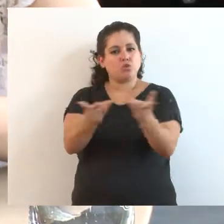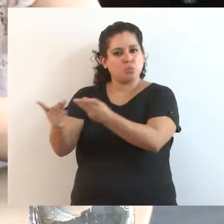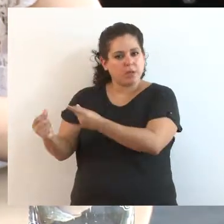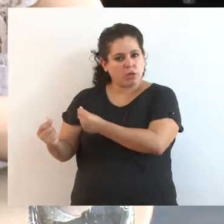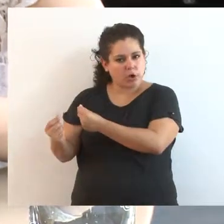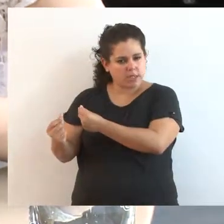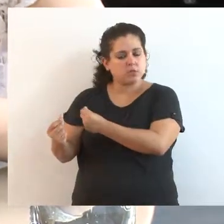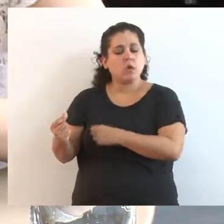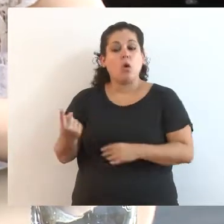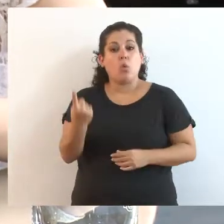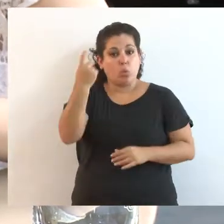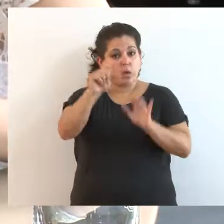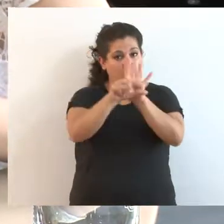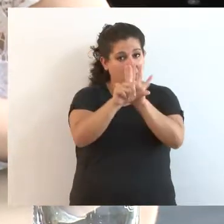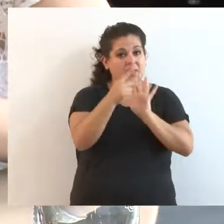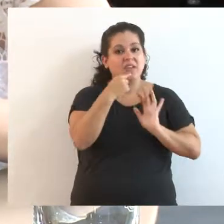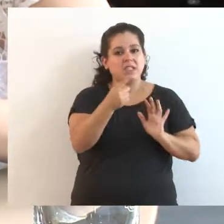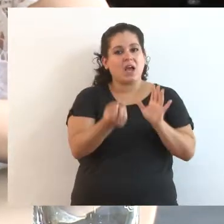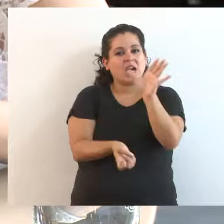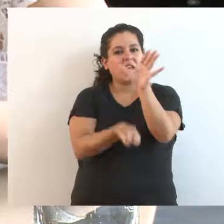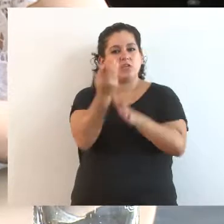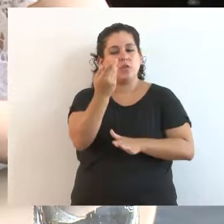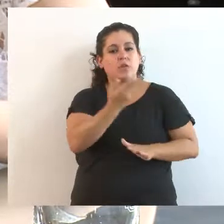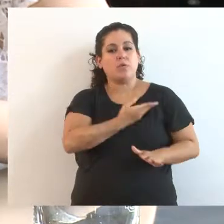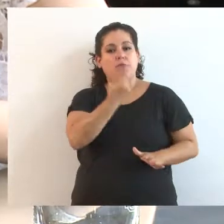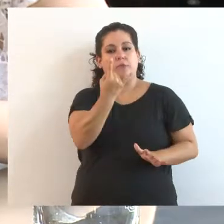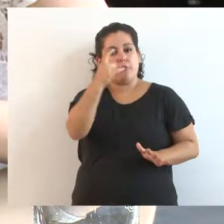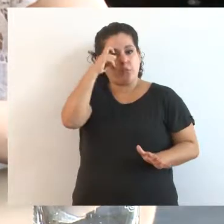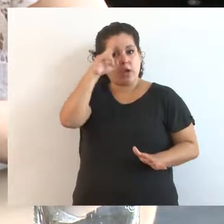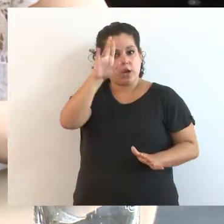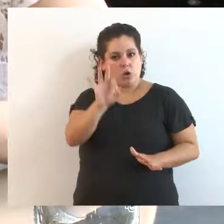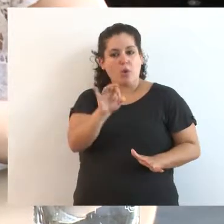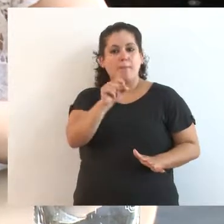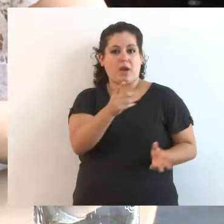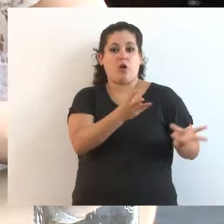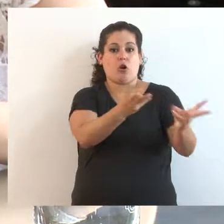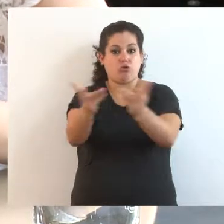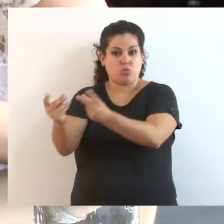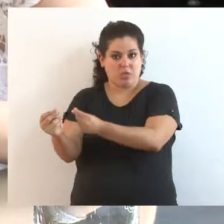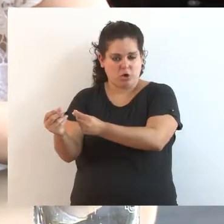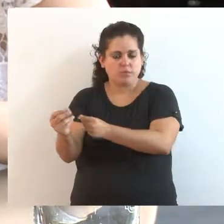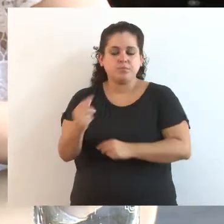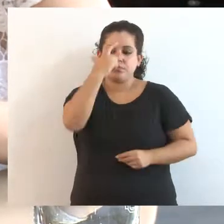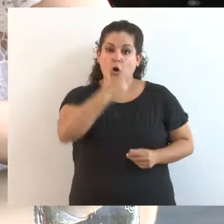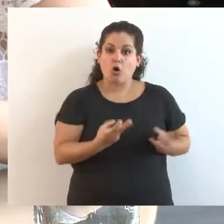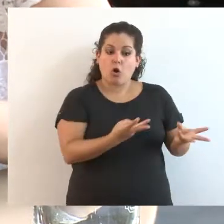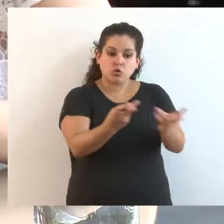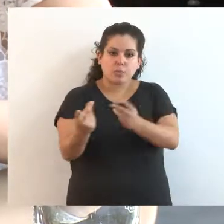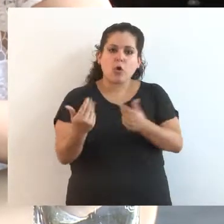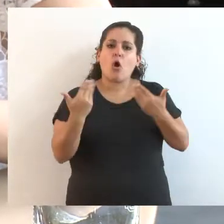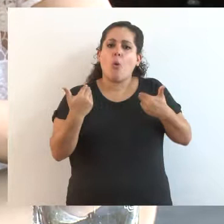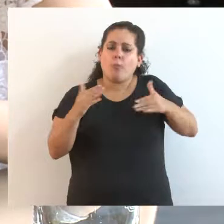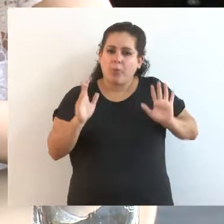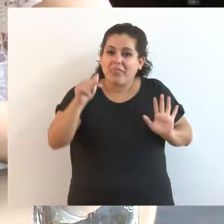hecho sancionó 3 leyes. Una de esas leyes fue la creación de un fuero, ¿no? para los consumidores.